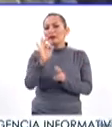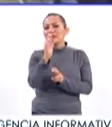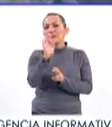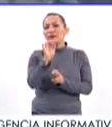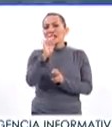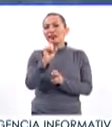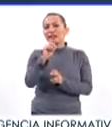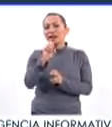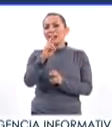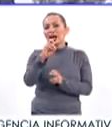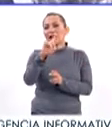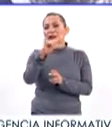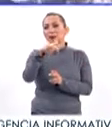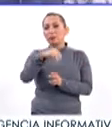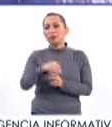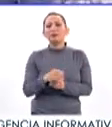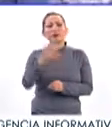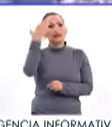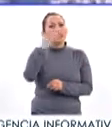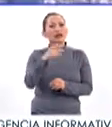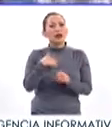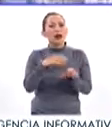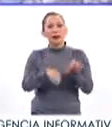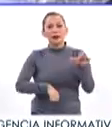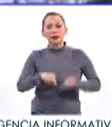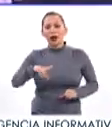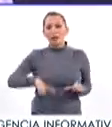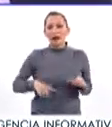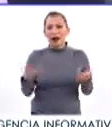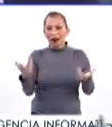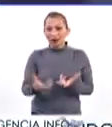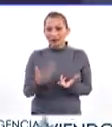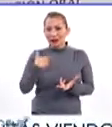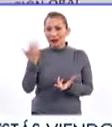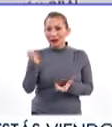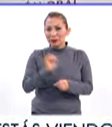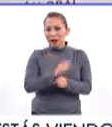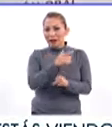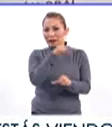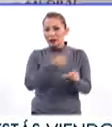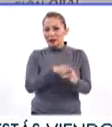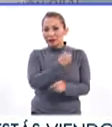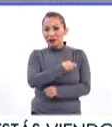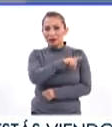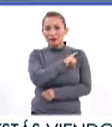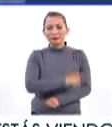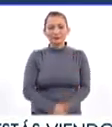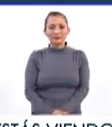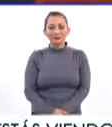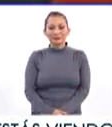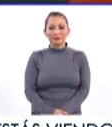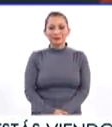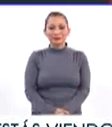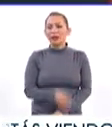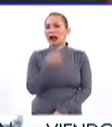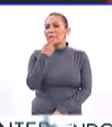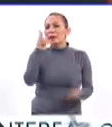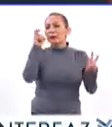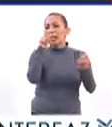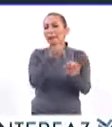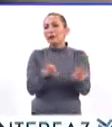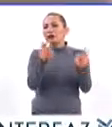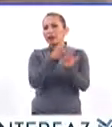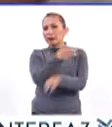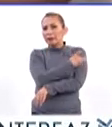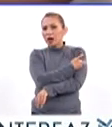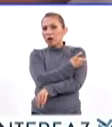federalismo. Entérate de las acciones que el gobierno está implementando en la Semana Nacional de Salud. Hablaremos sobre la